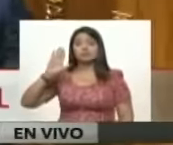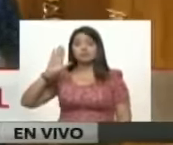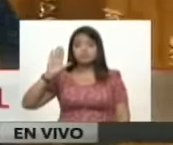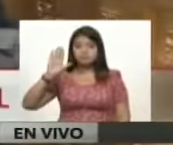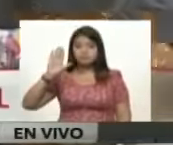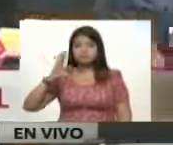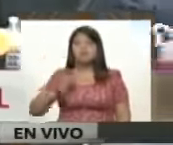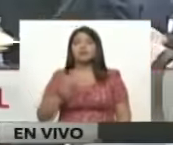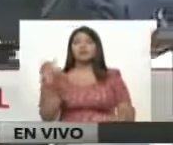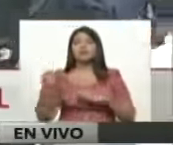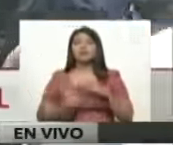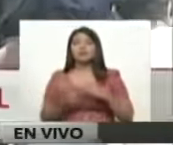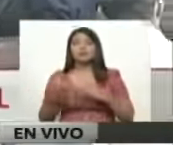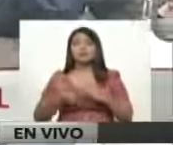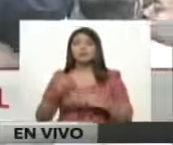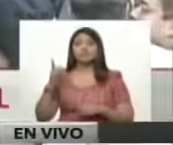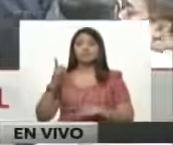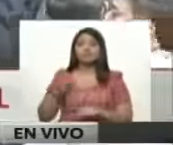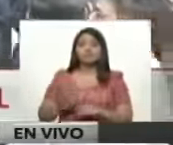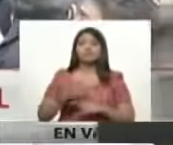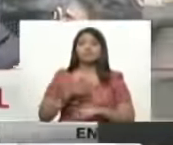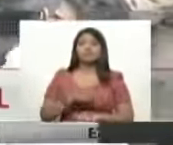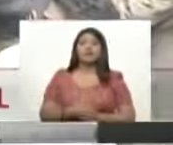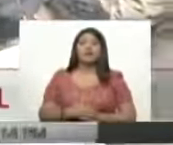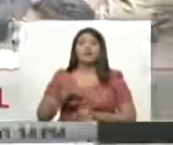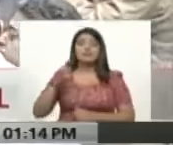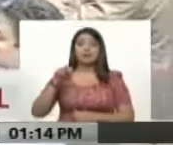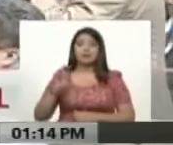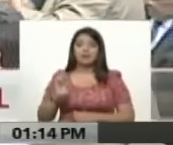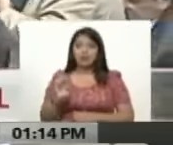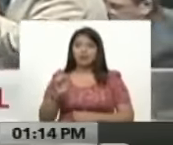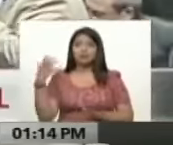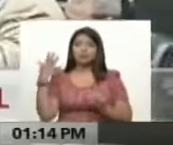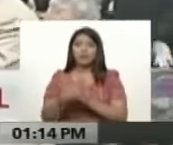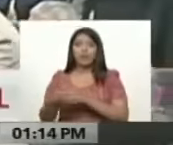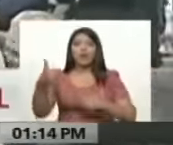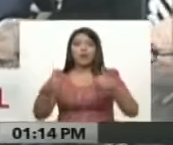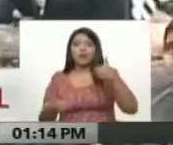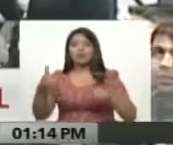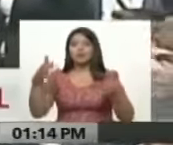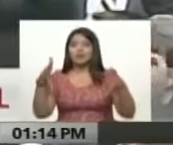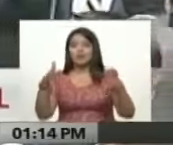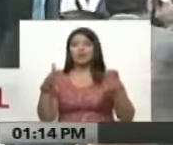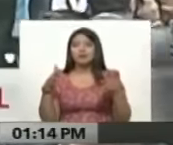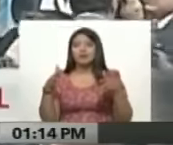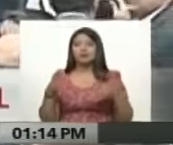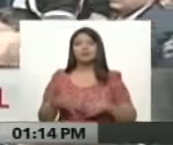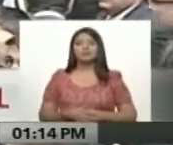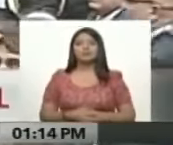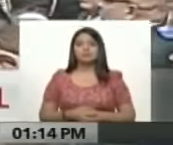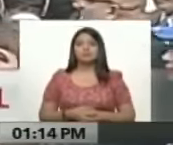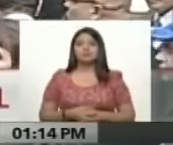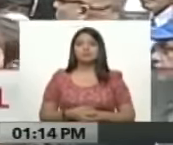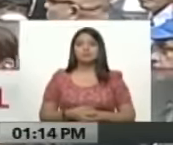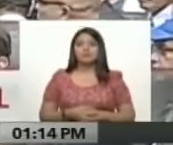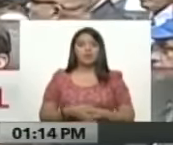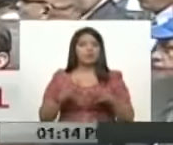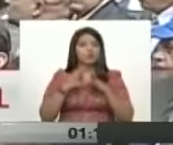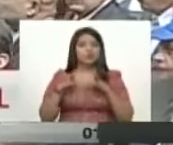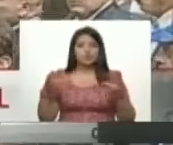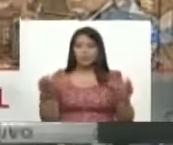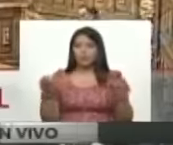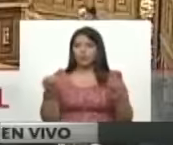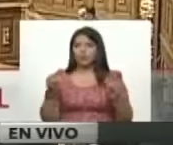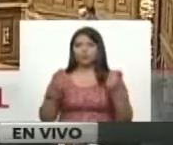de los órganos subordinados del Consejo Nacional Electoral respecto a los candidatos electos por voto uninominal, voto lista y representación